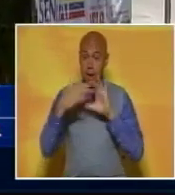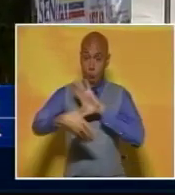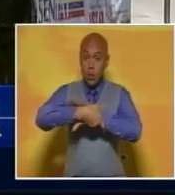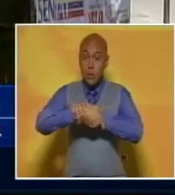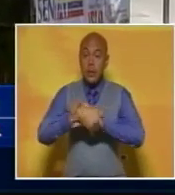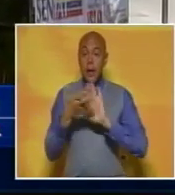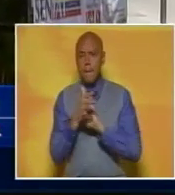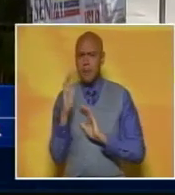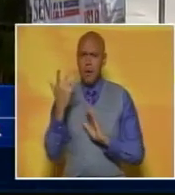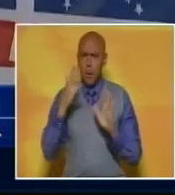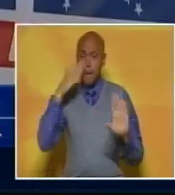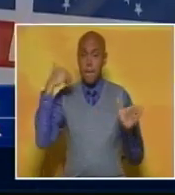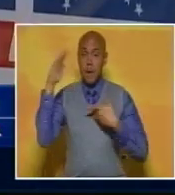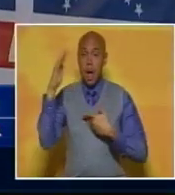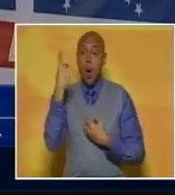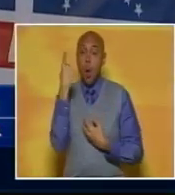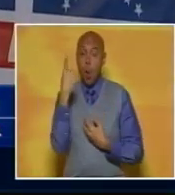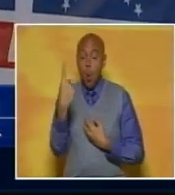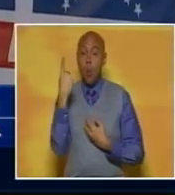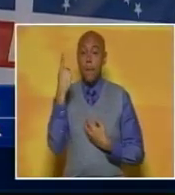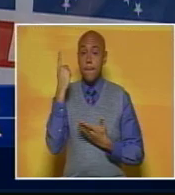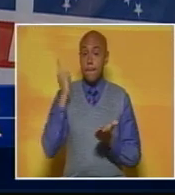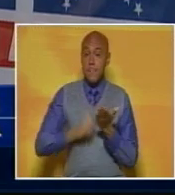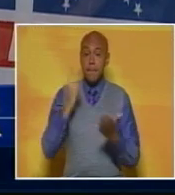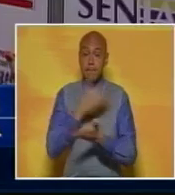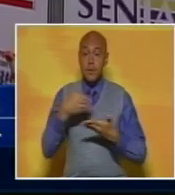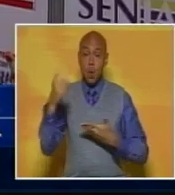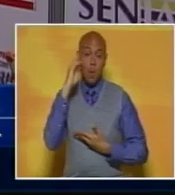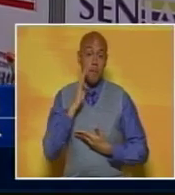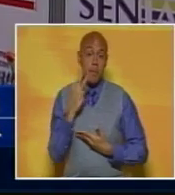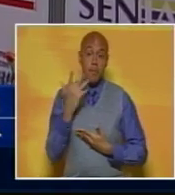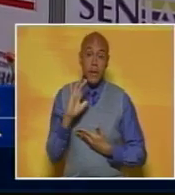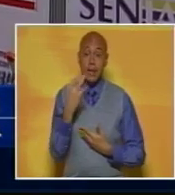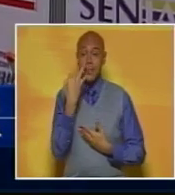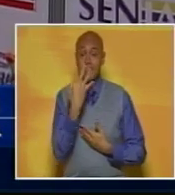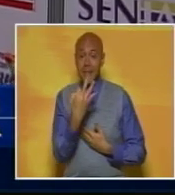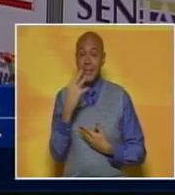que superó el monto de 1 billón de bolívares, lo que equivale a